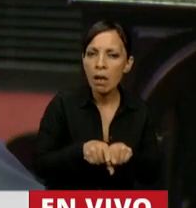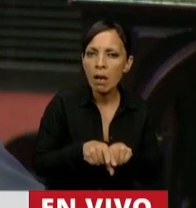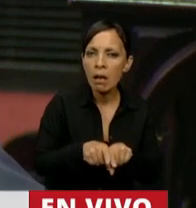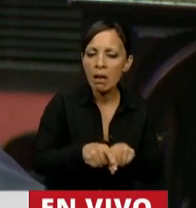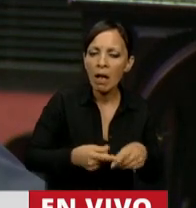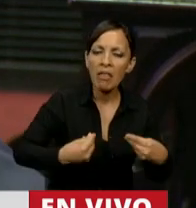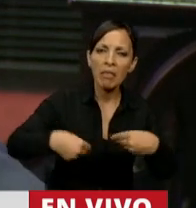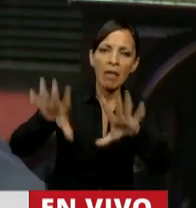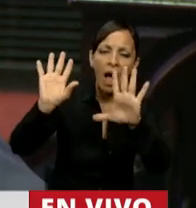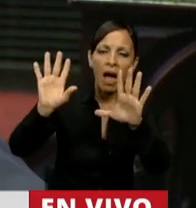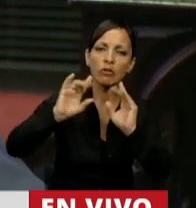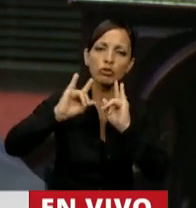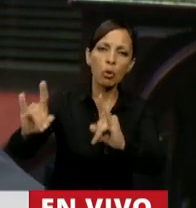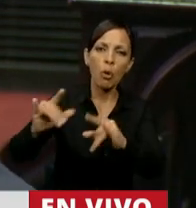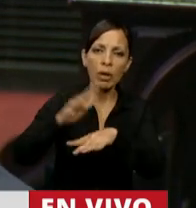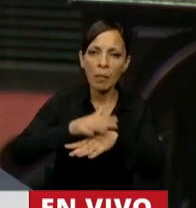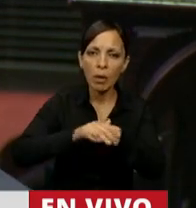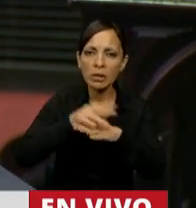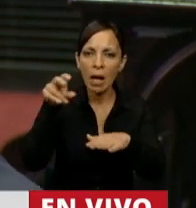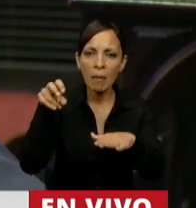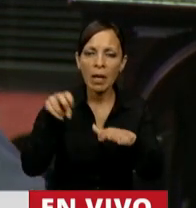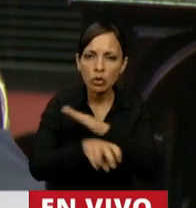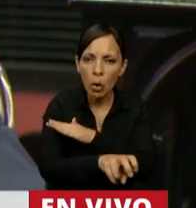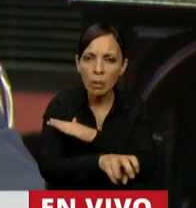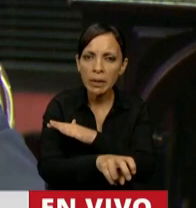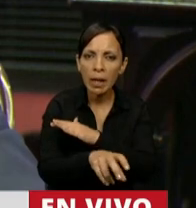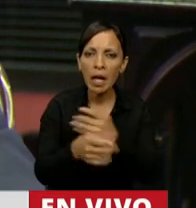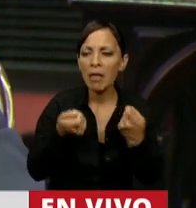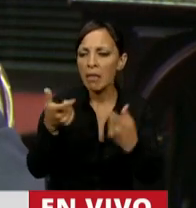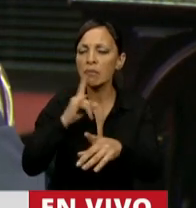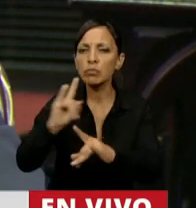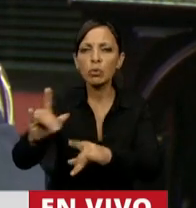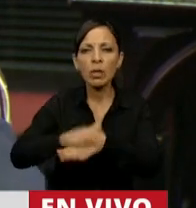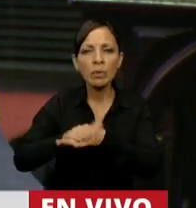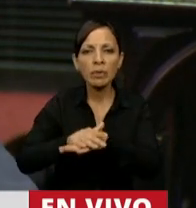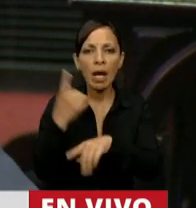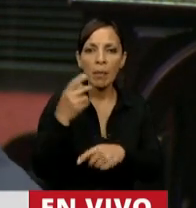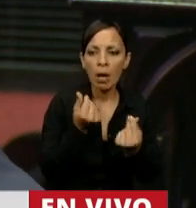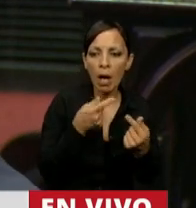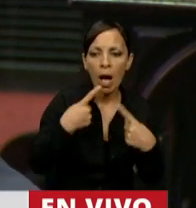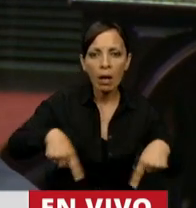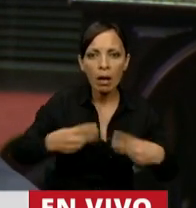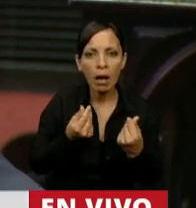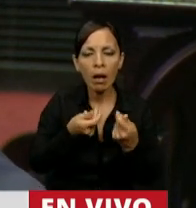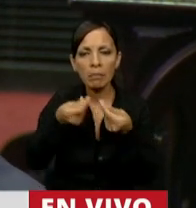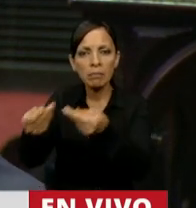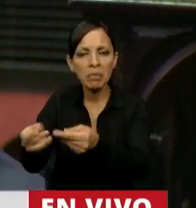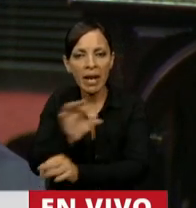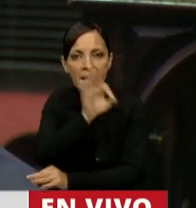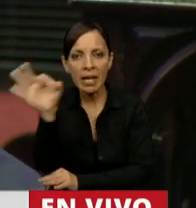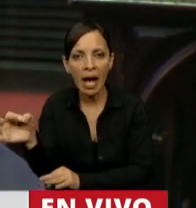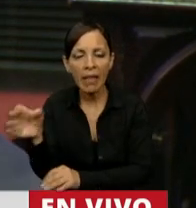tirarnos por la cabeza el subte sin ningún tipo de recursos y ministros como Julio De Vido